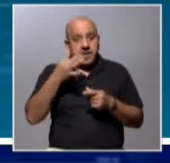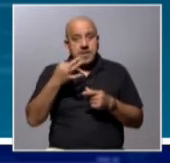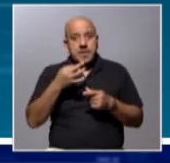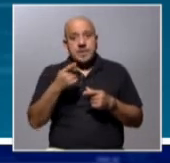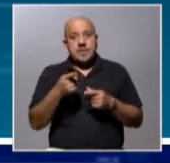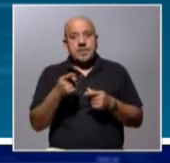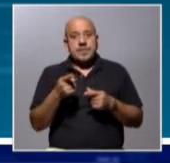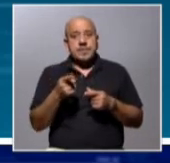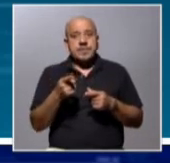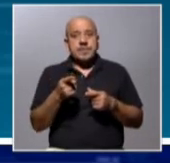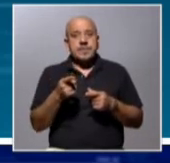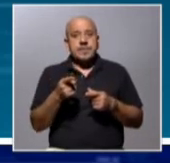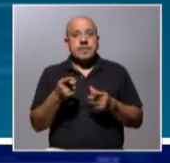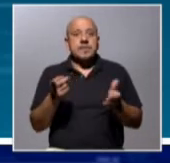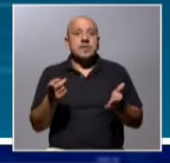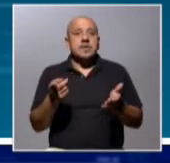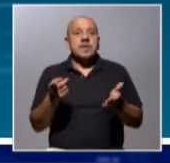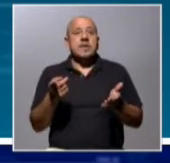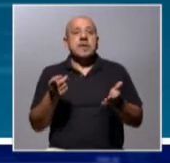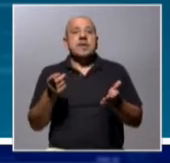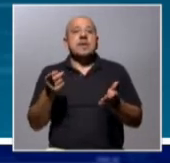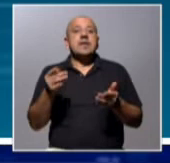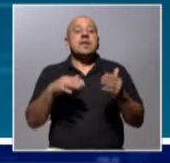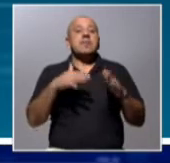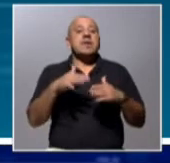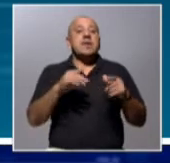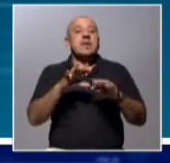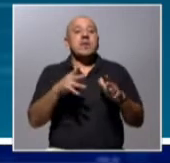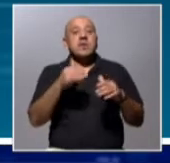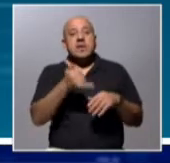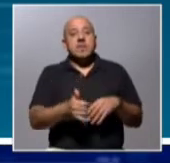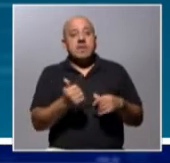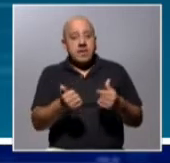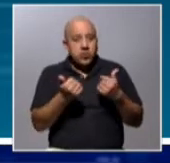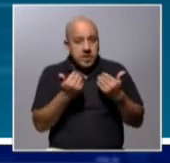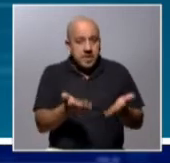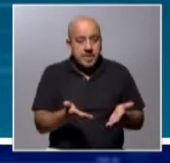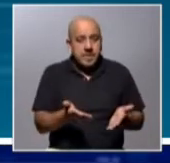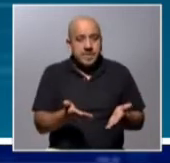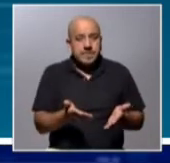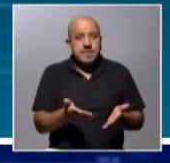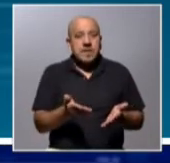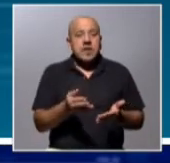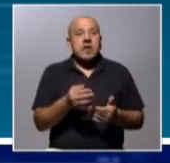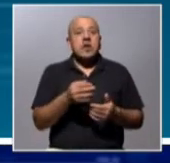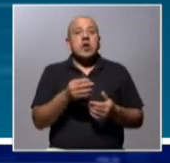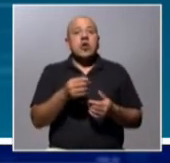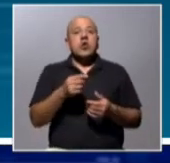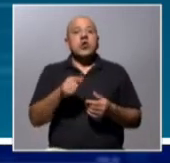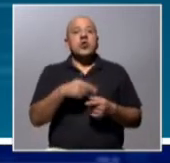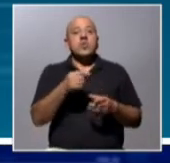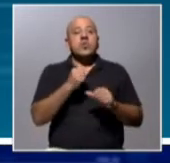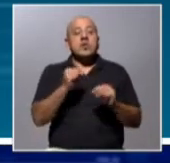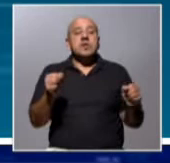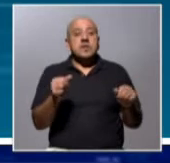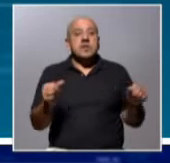como, según qué es lo que tengas para donar, también en ese mapa vas a poder encontrar fácilmente dónde podés hacerlo y cuál